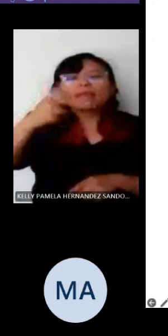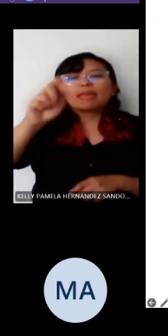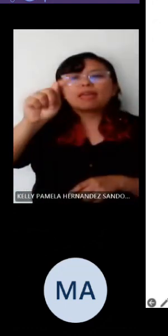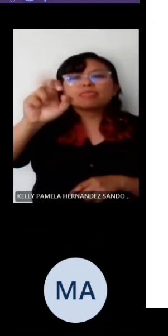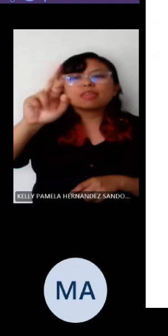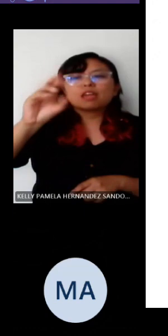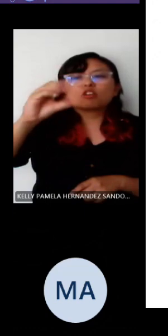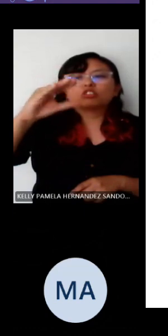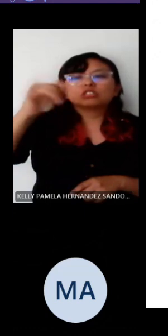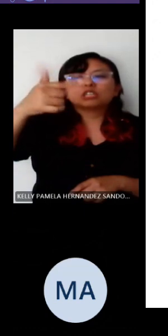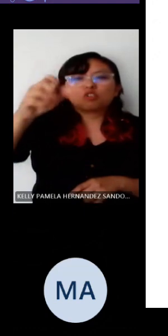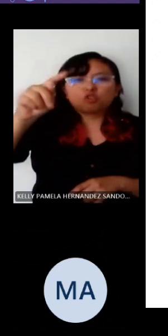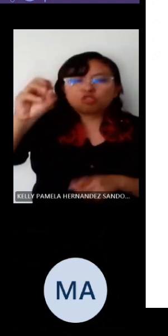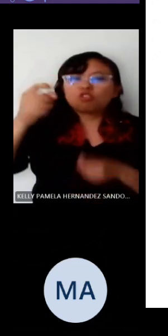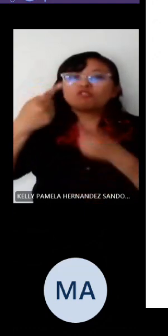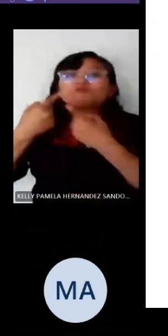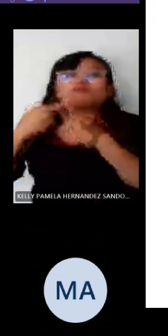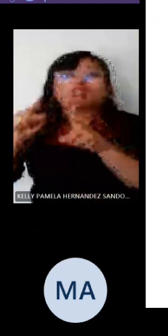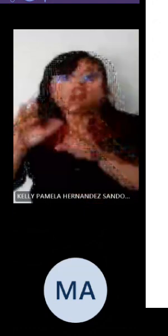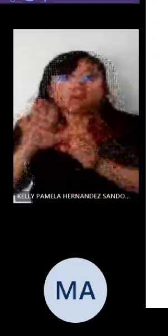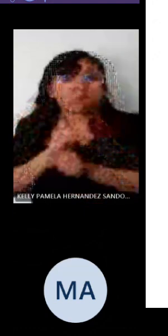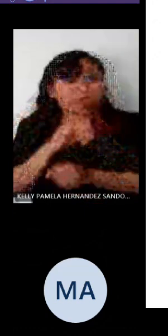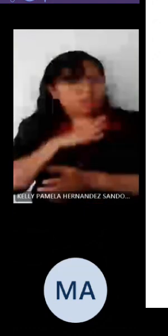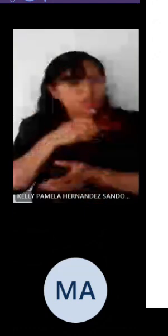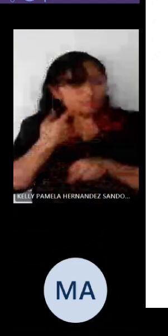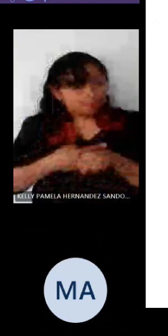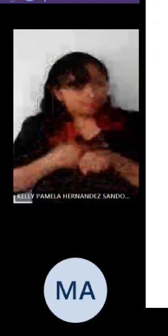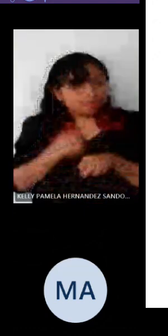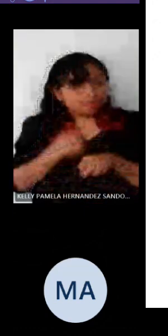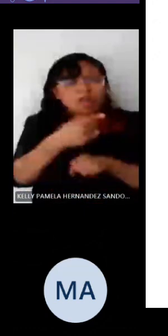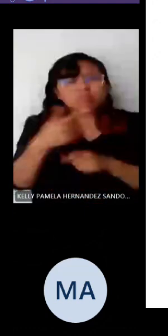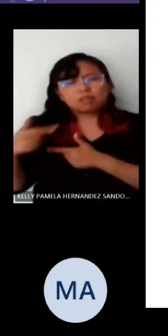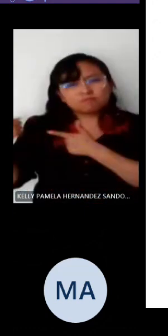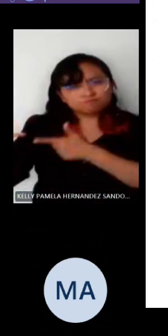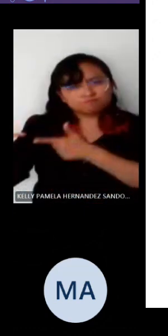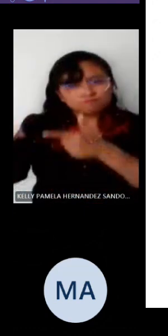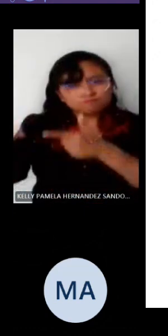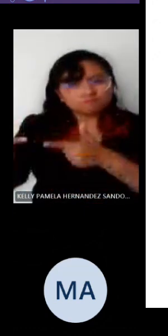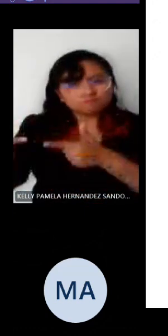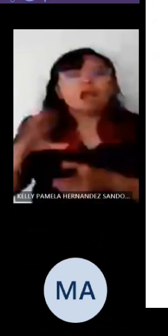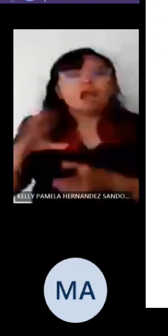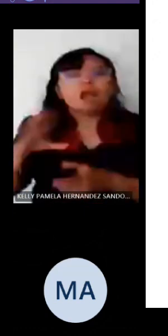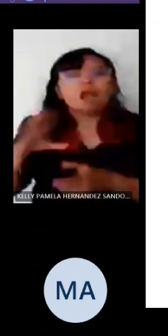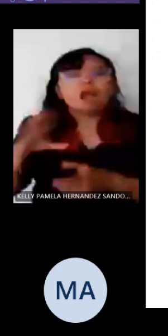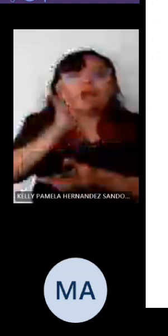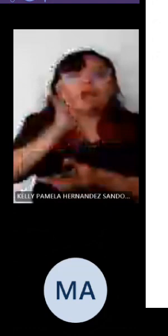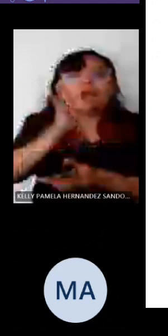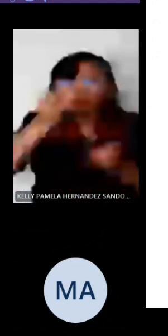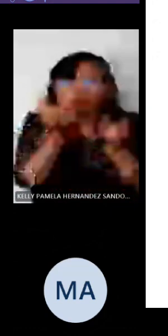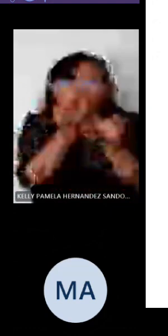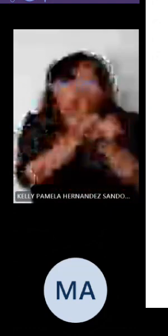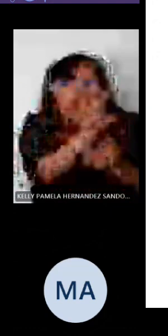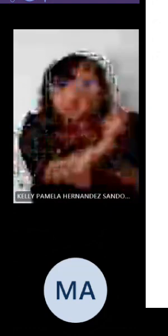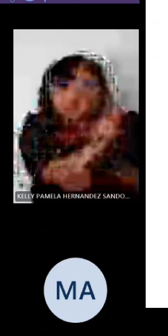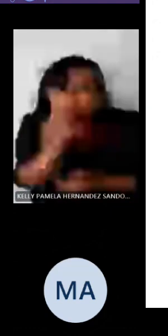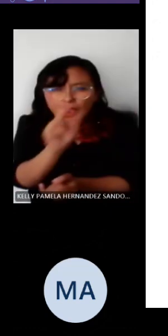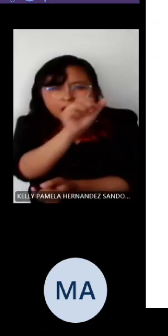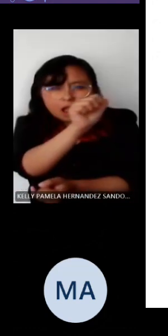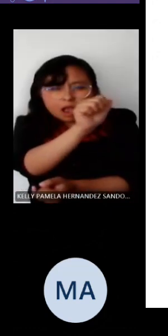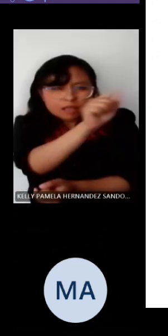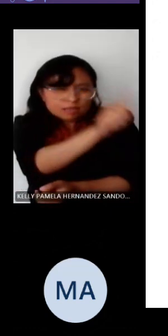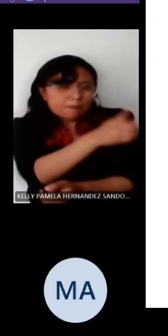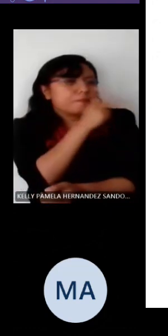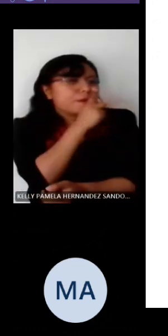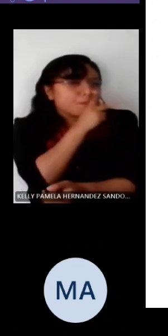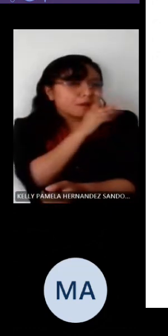importante porque cuando estamos hablando de enfermedades genéticas, podemos tener mutaciones que son iguales tanto en el cromosoma de mamá como en el